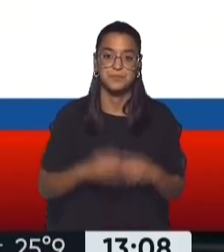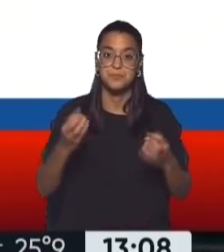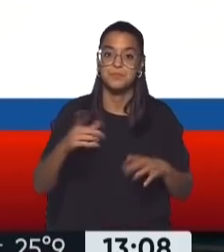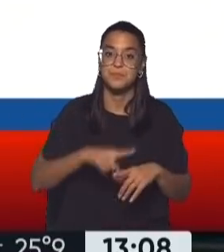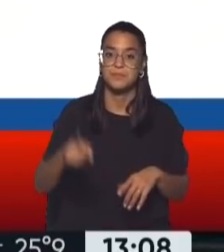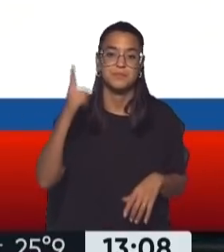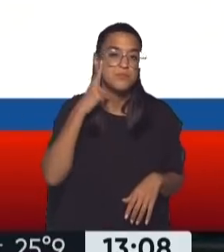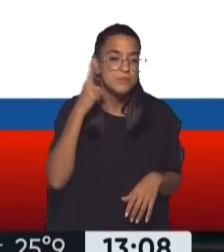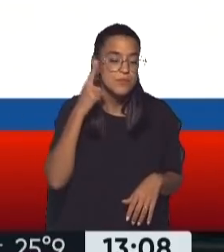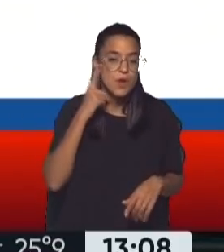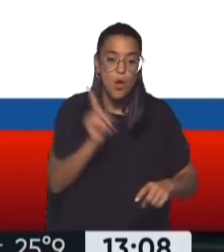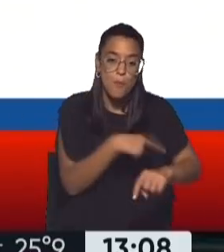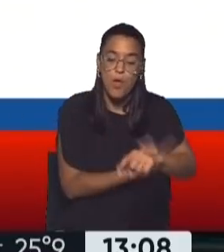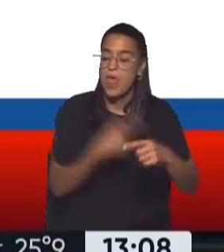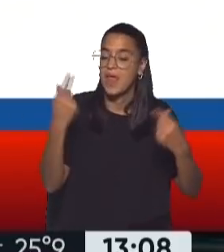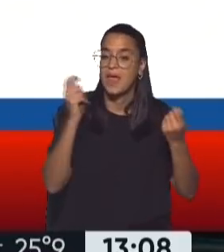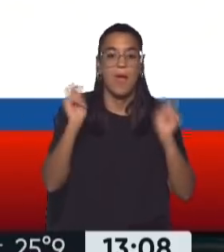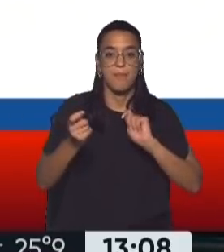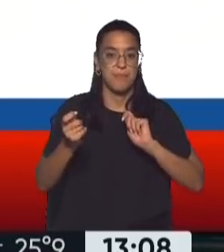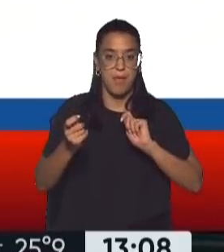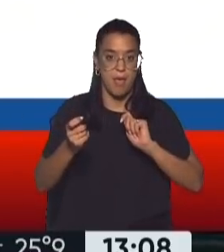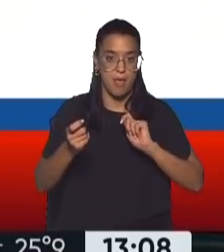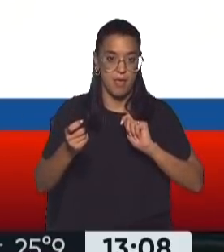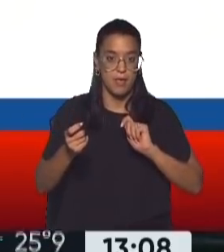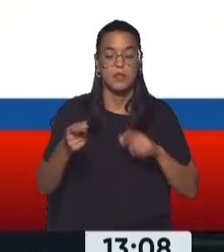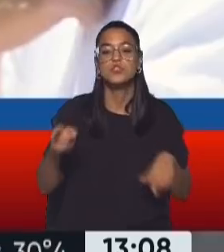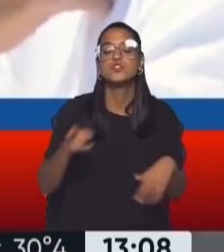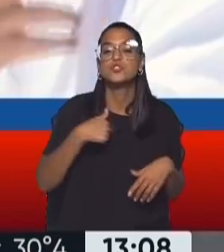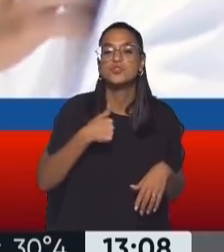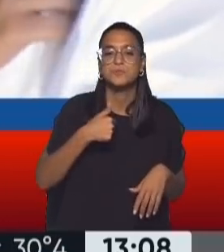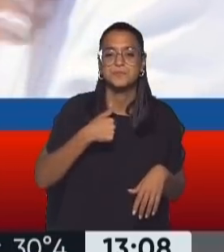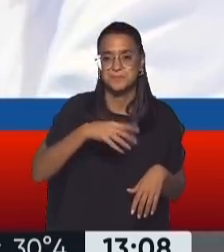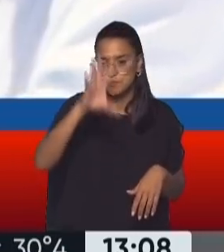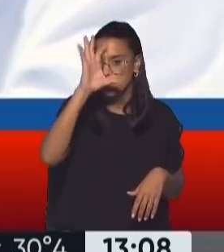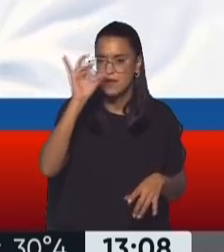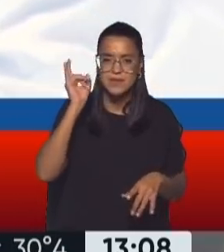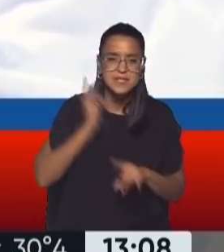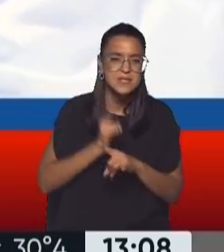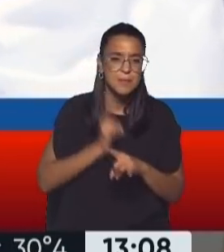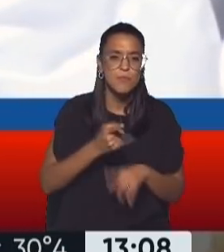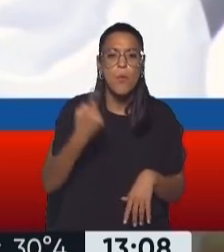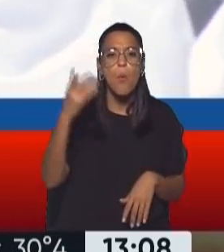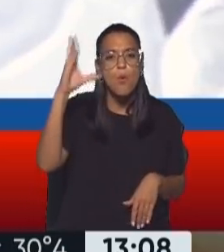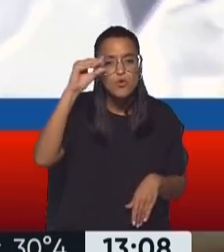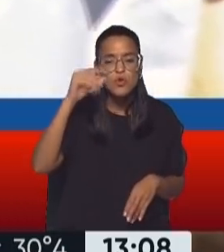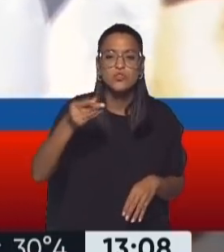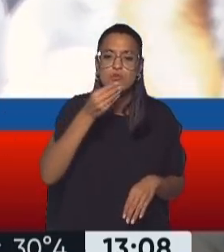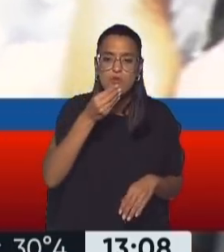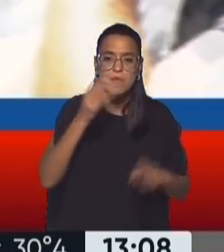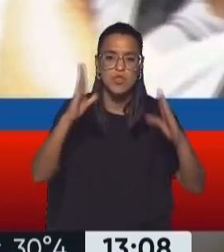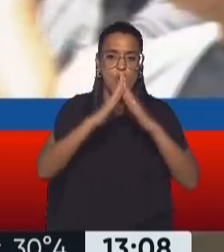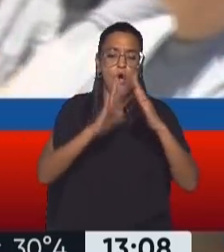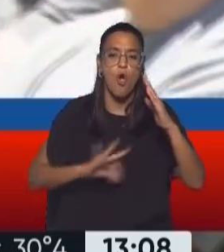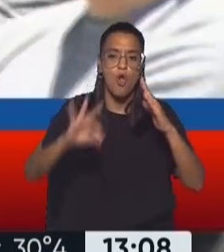cambiaron las lógicas del poder, básicamente por eso. Yo siempre me acuerdo una noche comiendo en